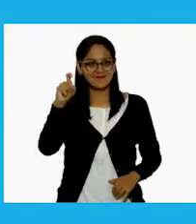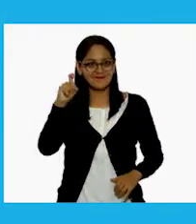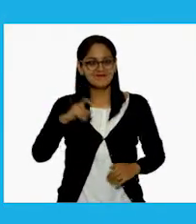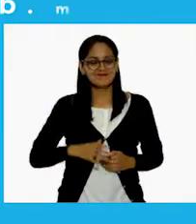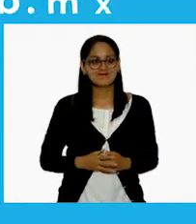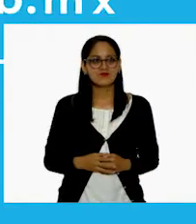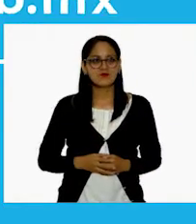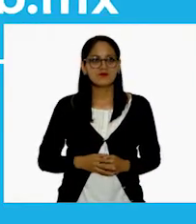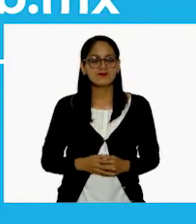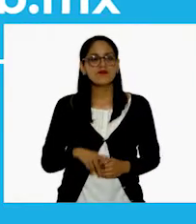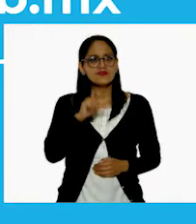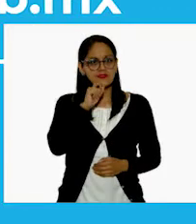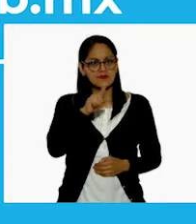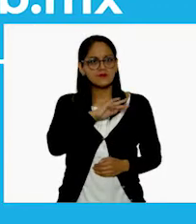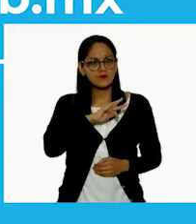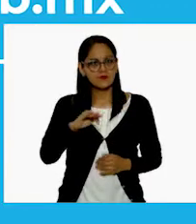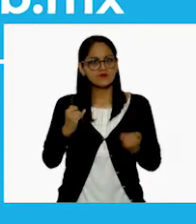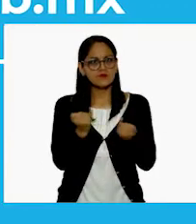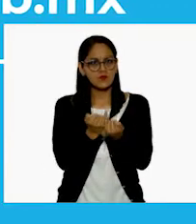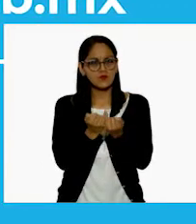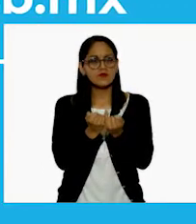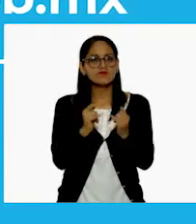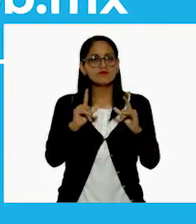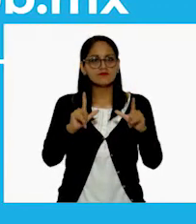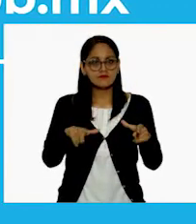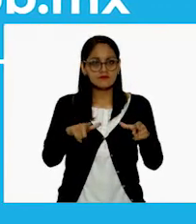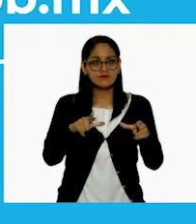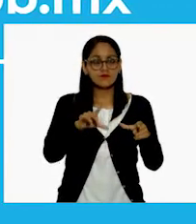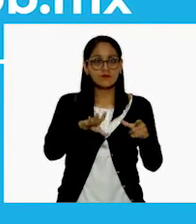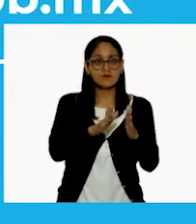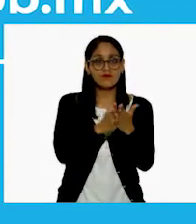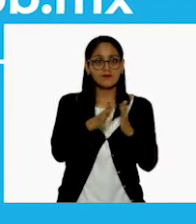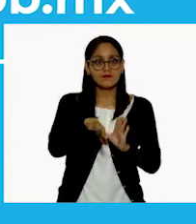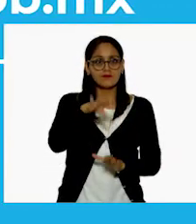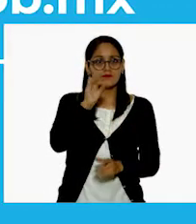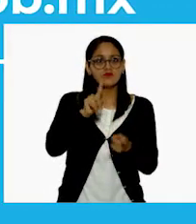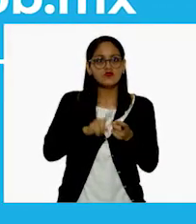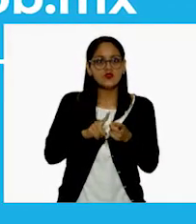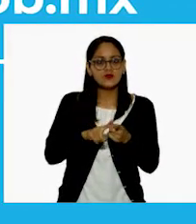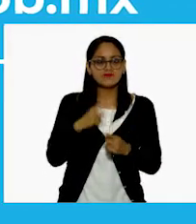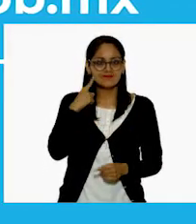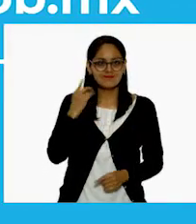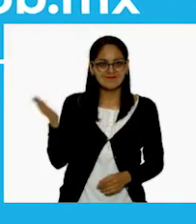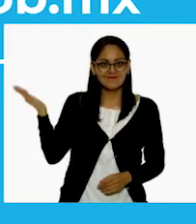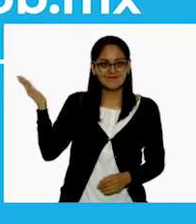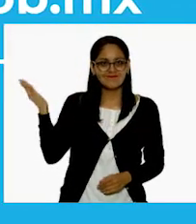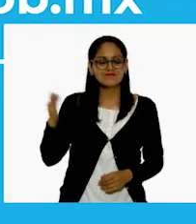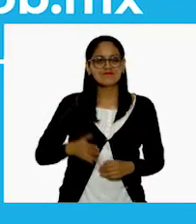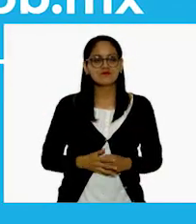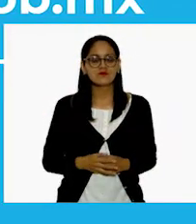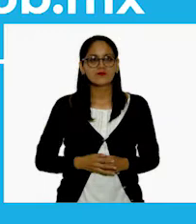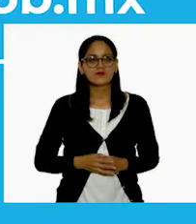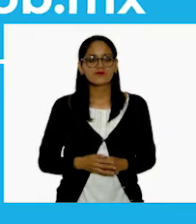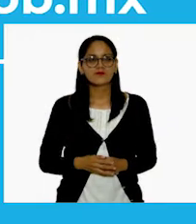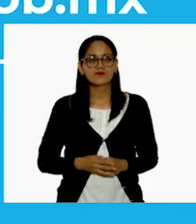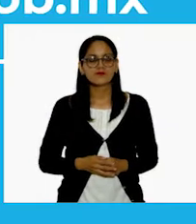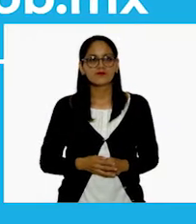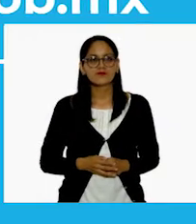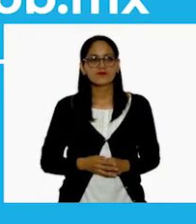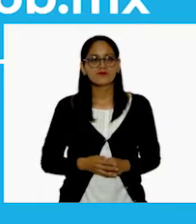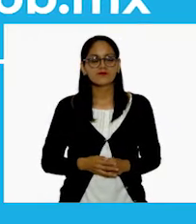líneas! También puedes encontrar los libros de texto en la página